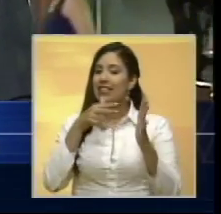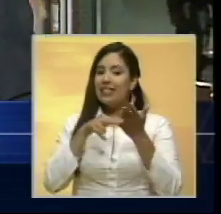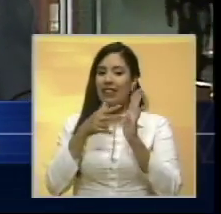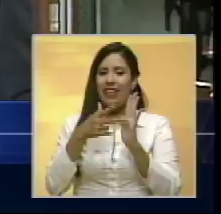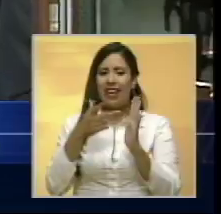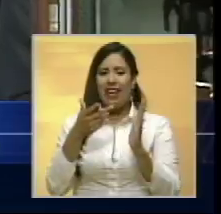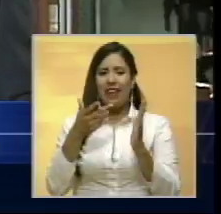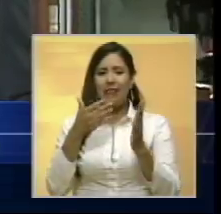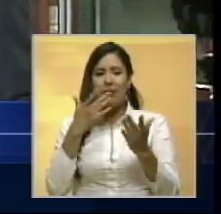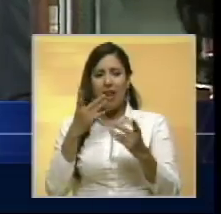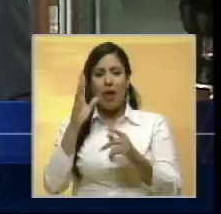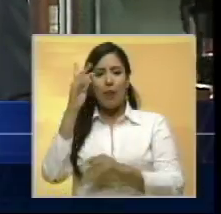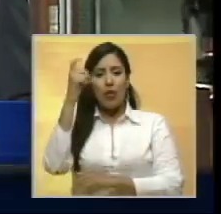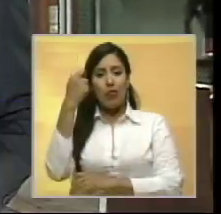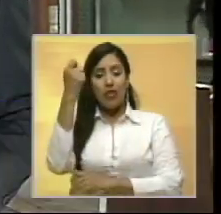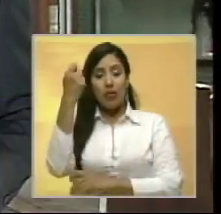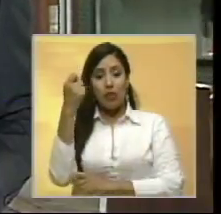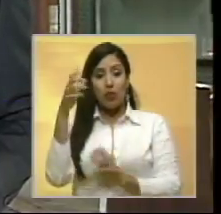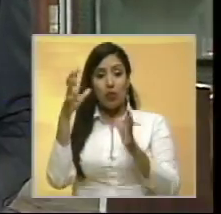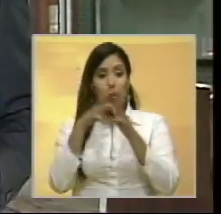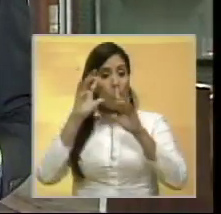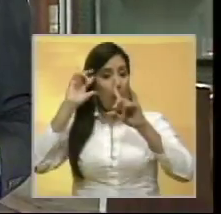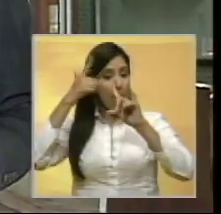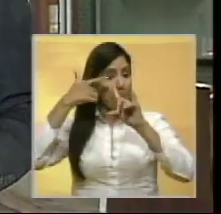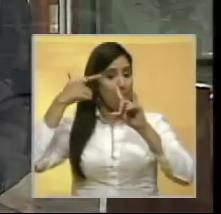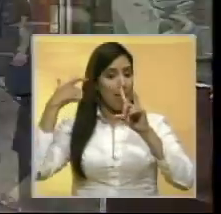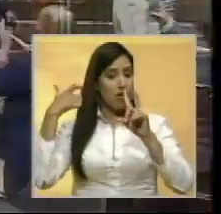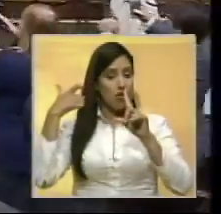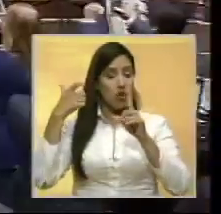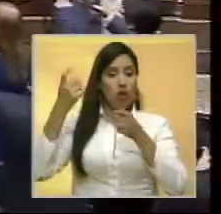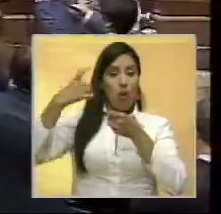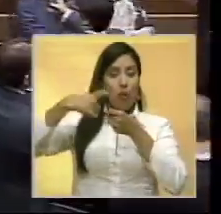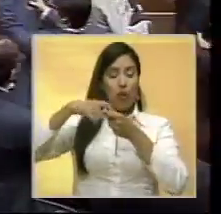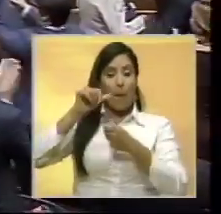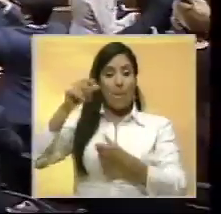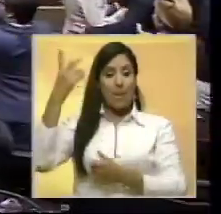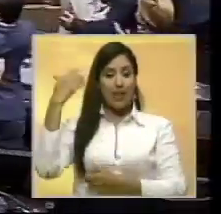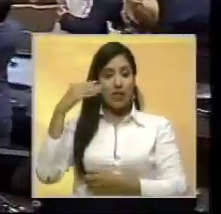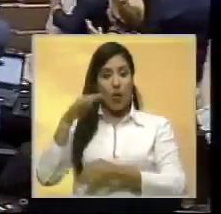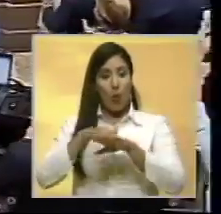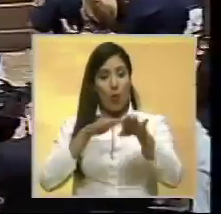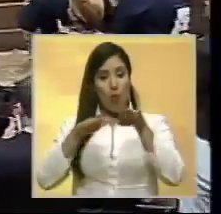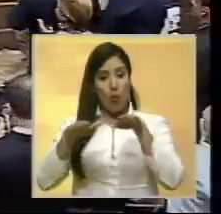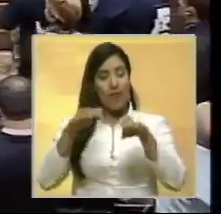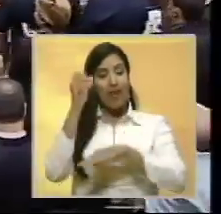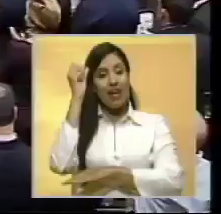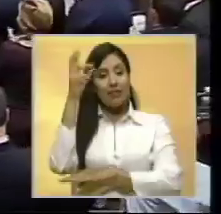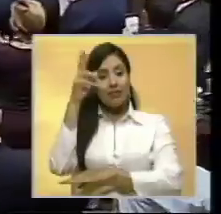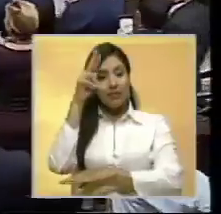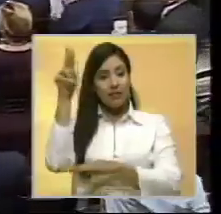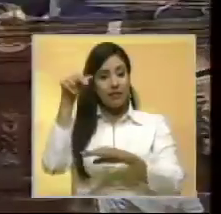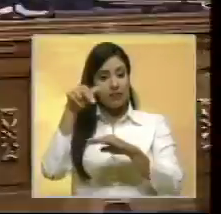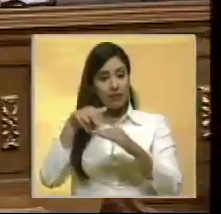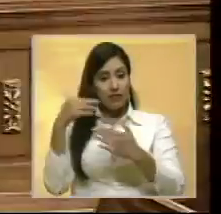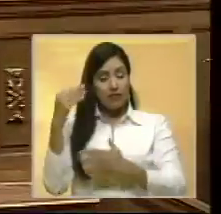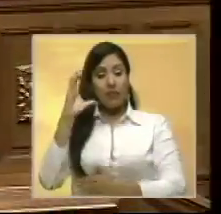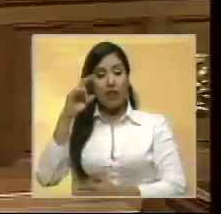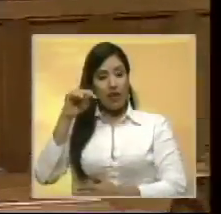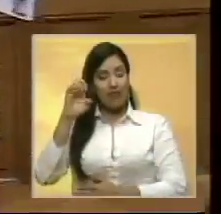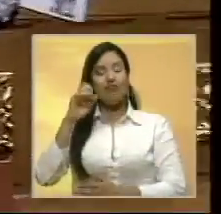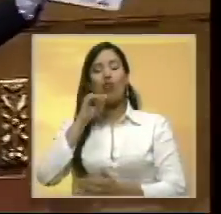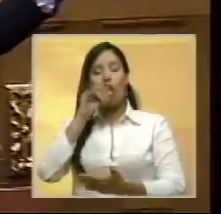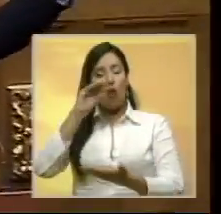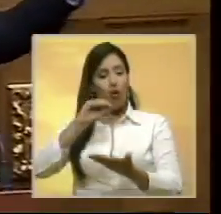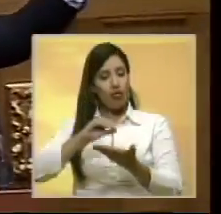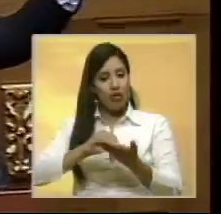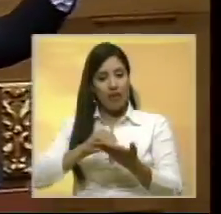al caso de los diputados de Amazonas que fueron reincorporados el pasado jueves a la Asamblea Nacional. El CNE